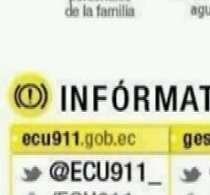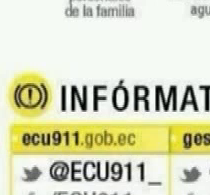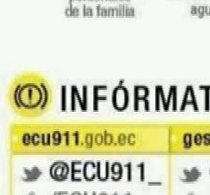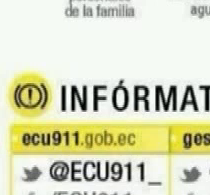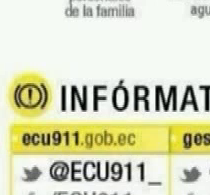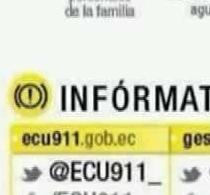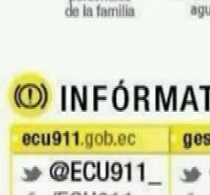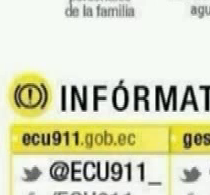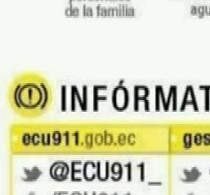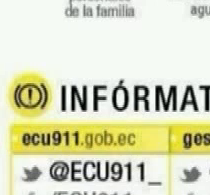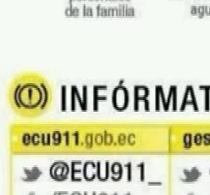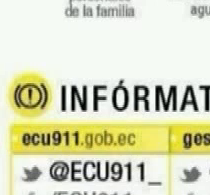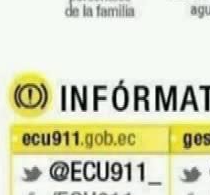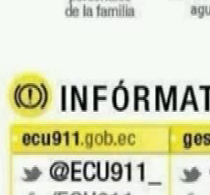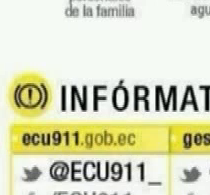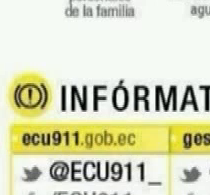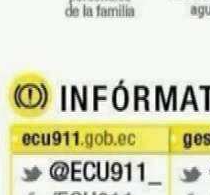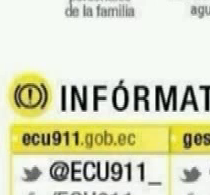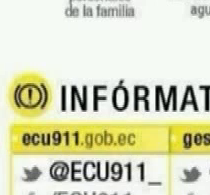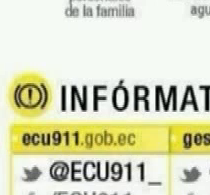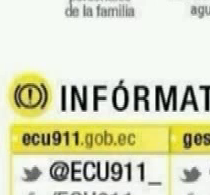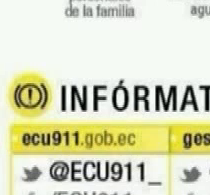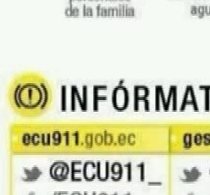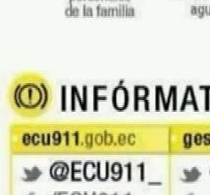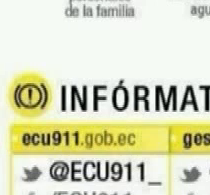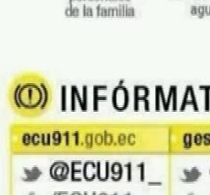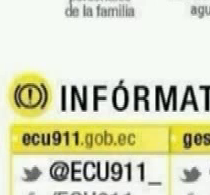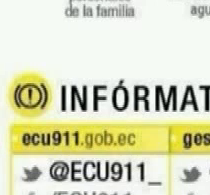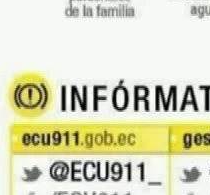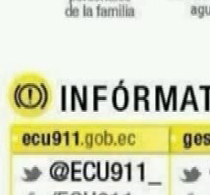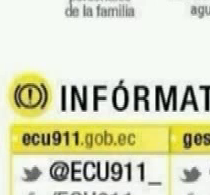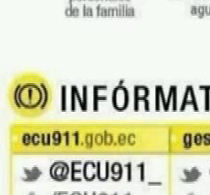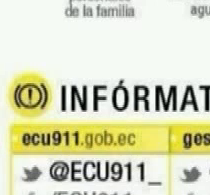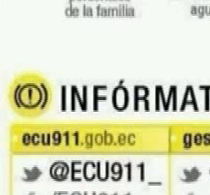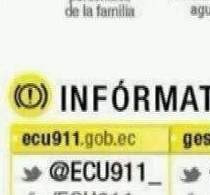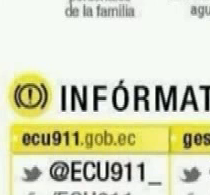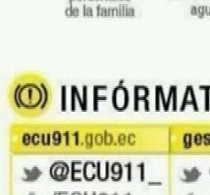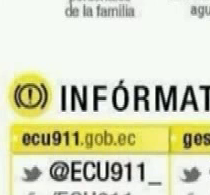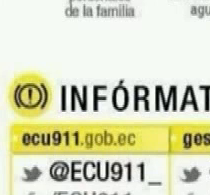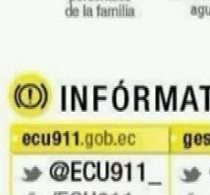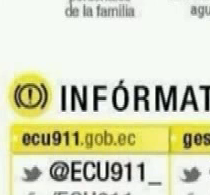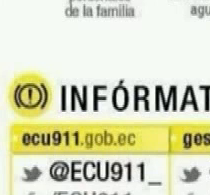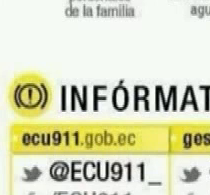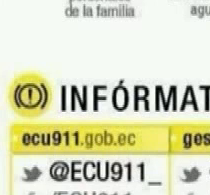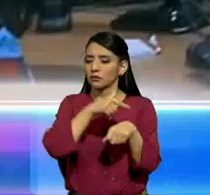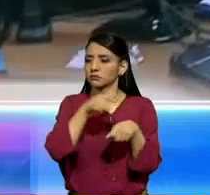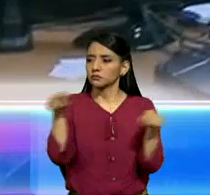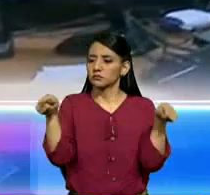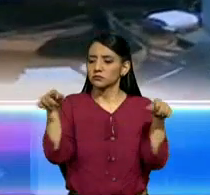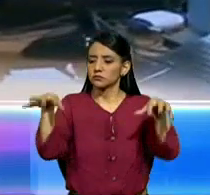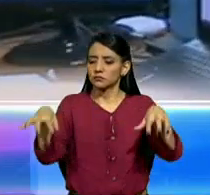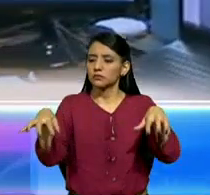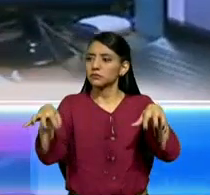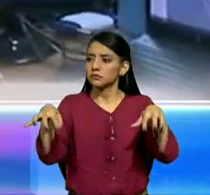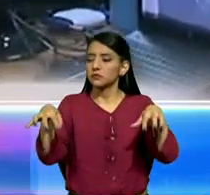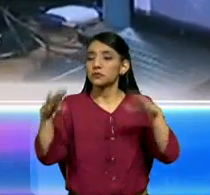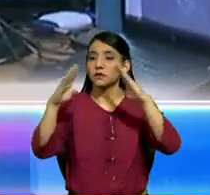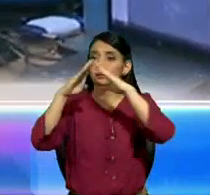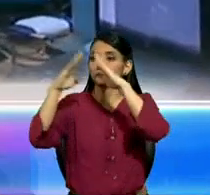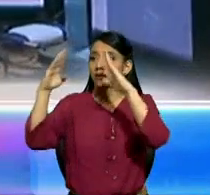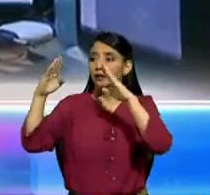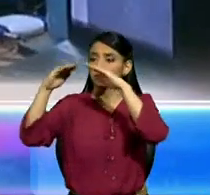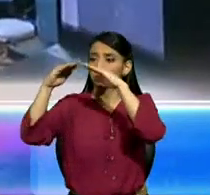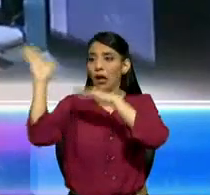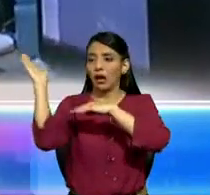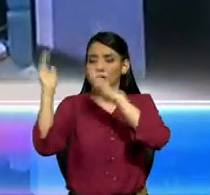por fuentes oficiales. Vamos con el alcalde Rodas, está en el COE, ¿no? En vivo y en directo, el alcalde Mauricio Rodas.